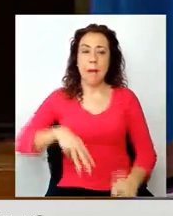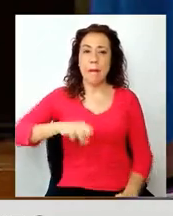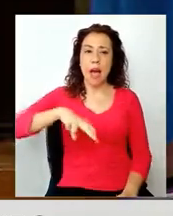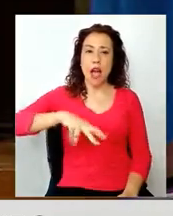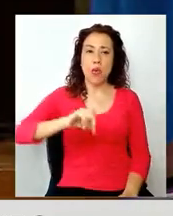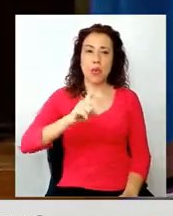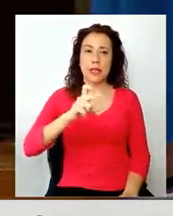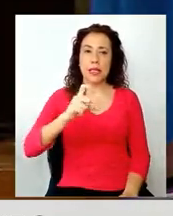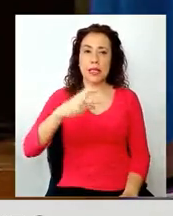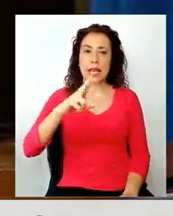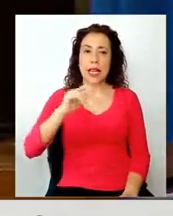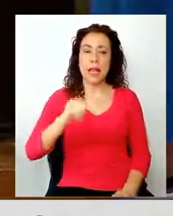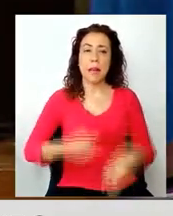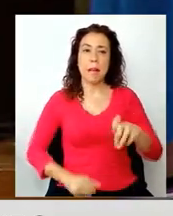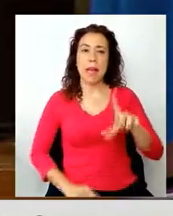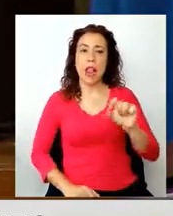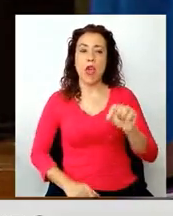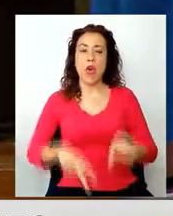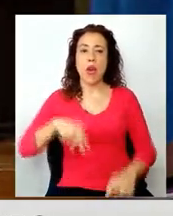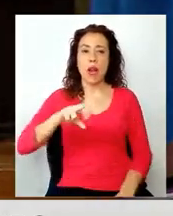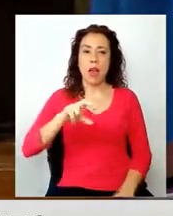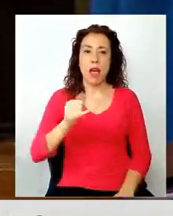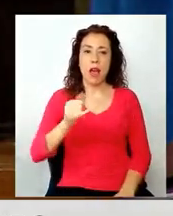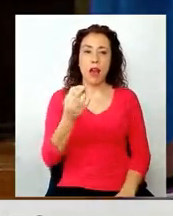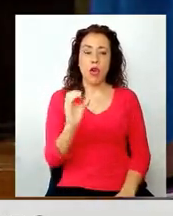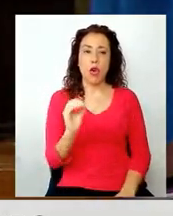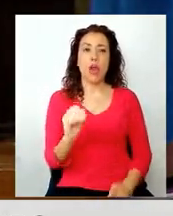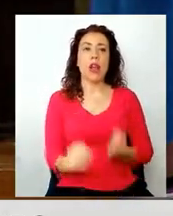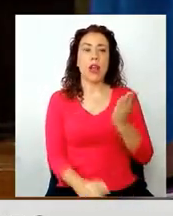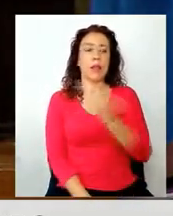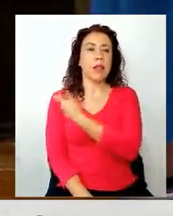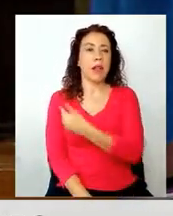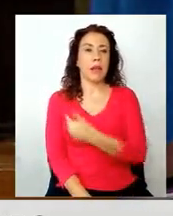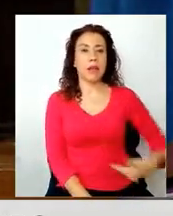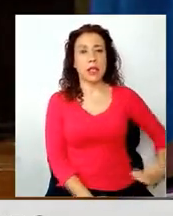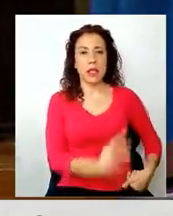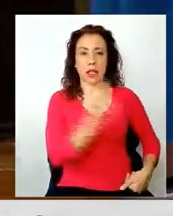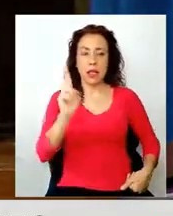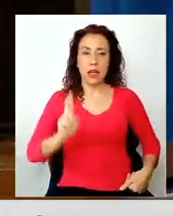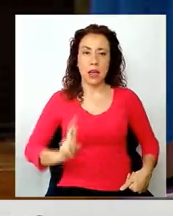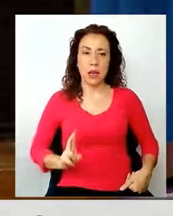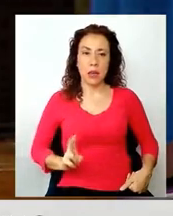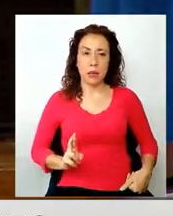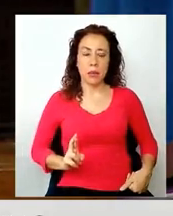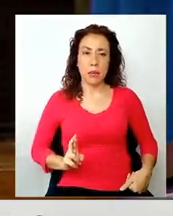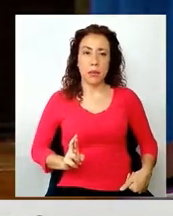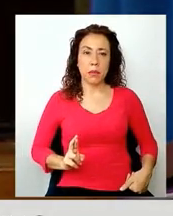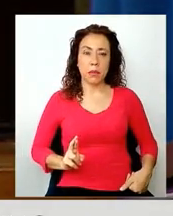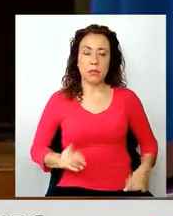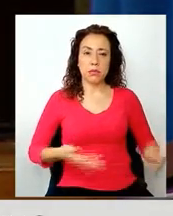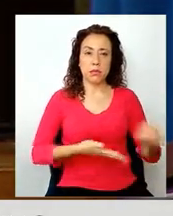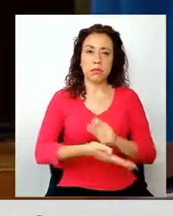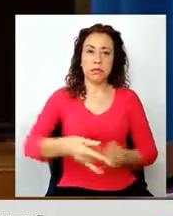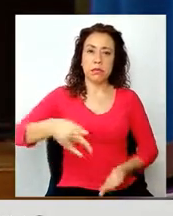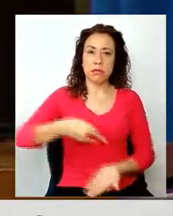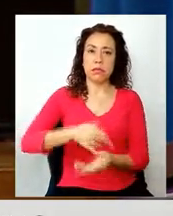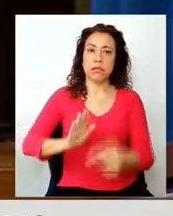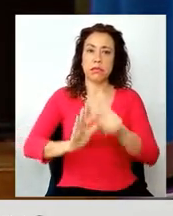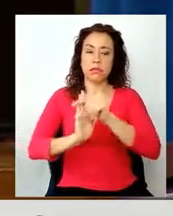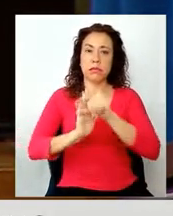y Jaime naranjo en virtud el cual solicita su excelencia al presidente de la república que presenta una indicación al proyecto de ley